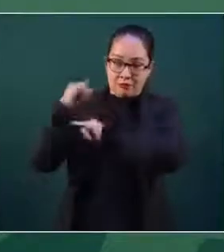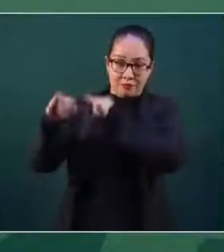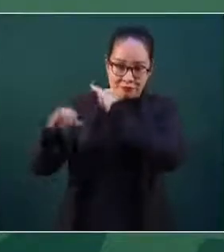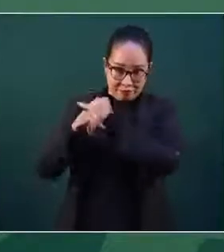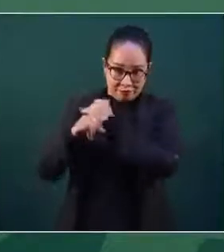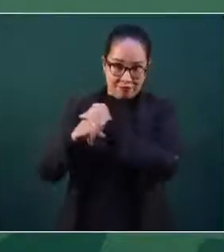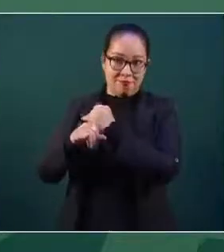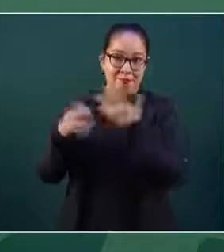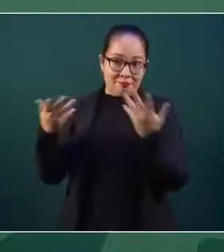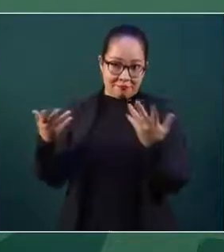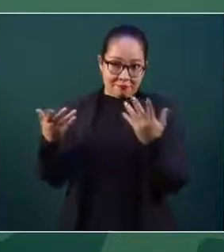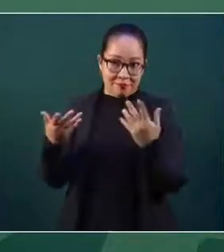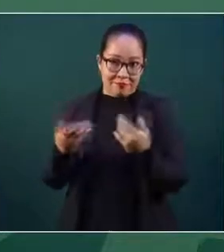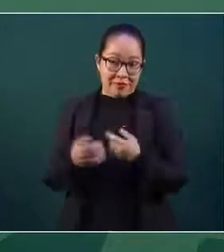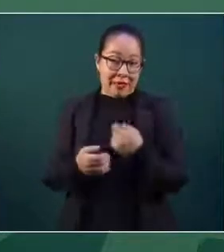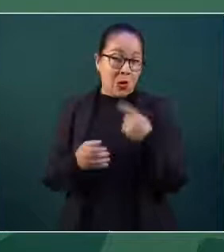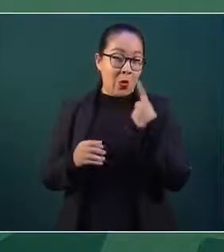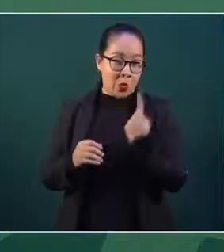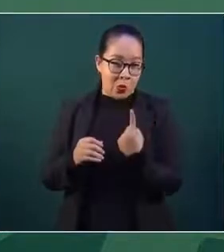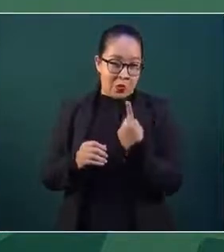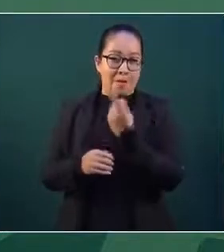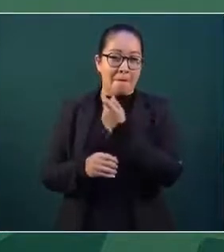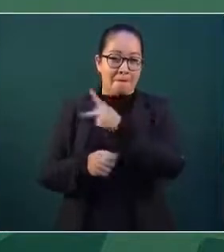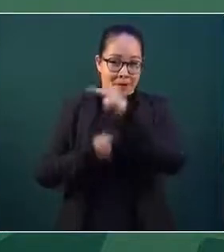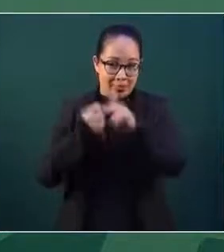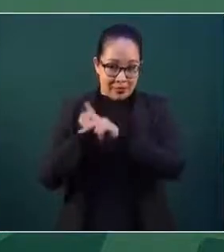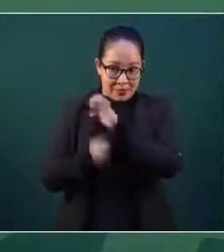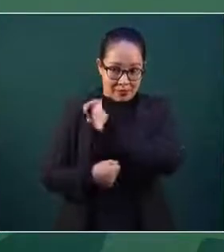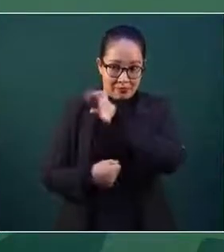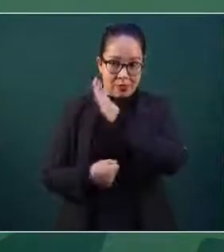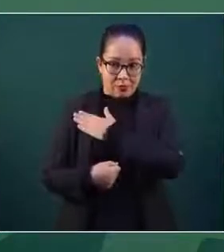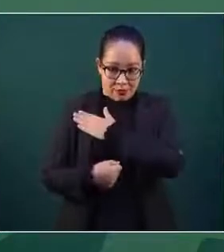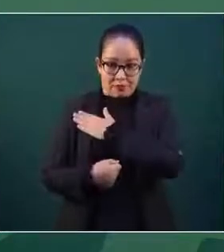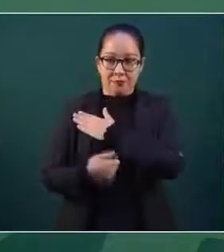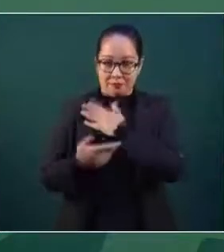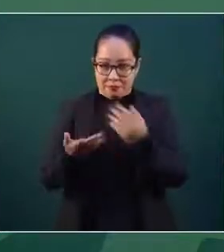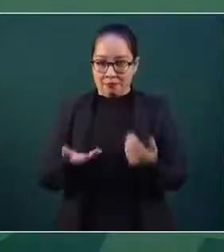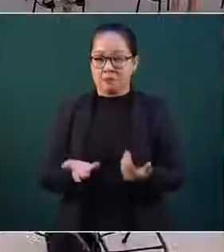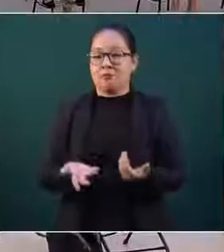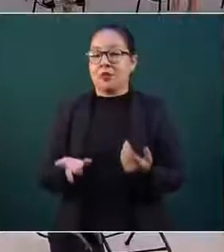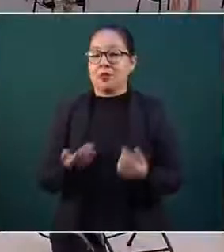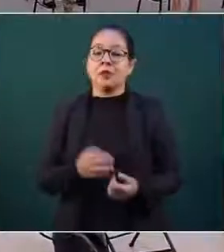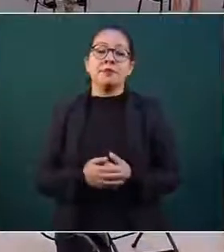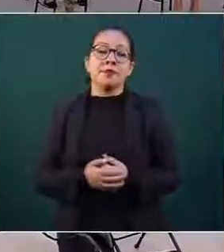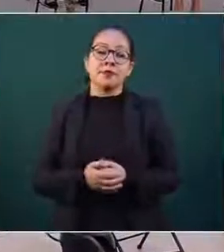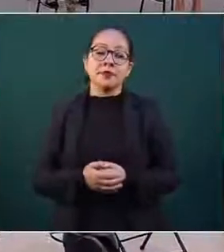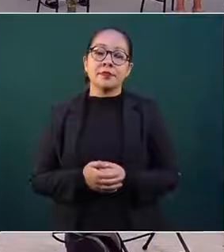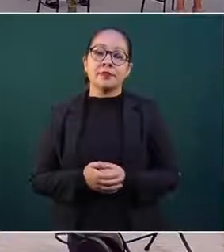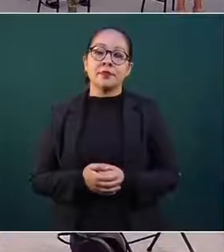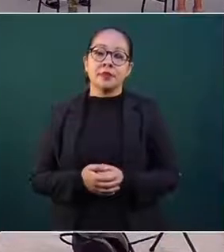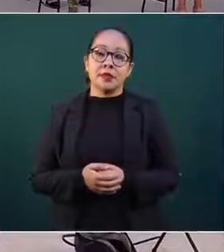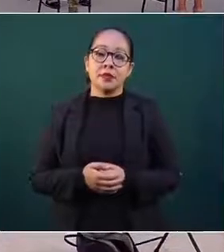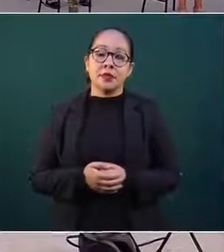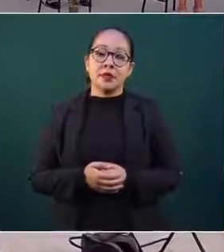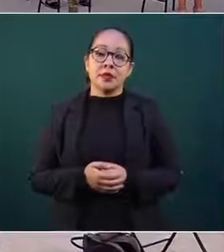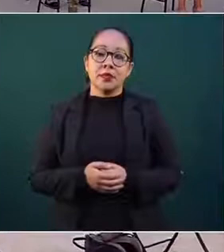y en especial españolas, Iberdrola, que